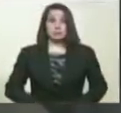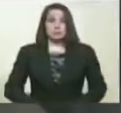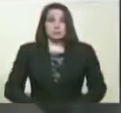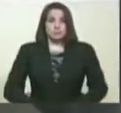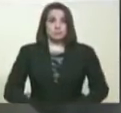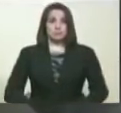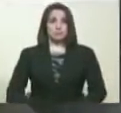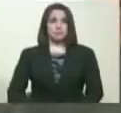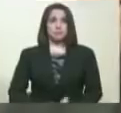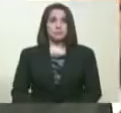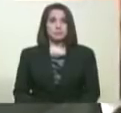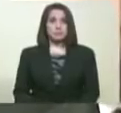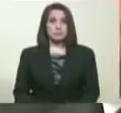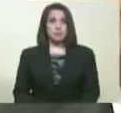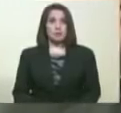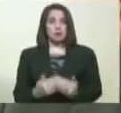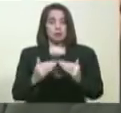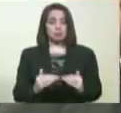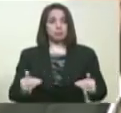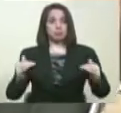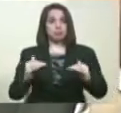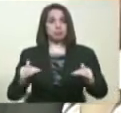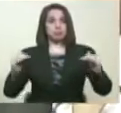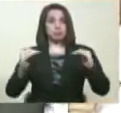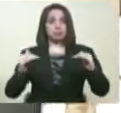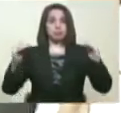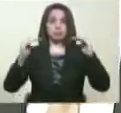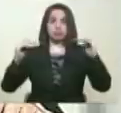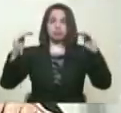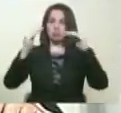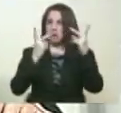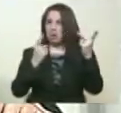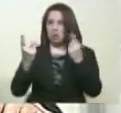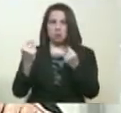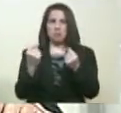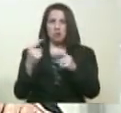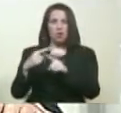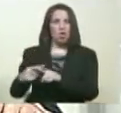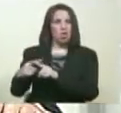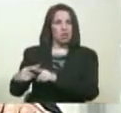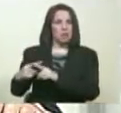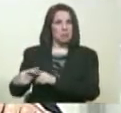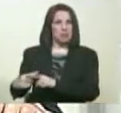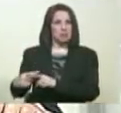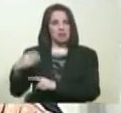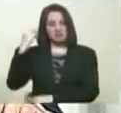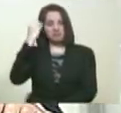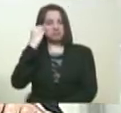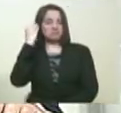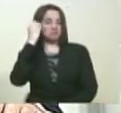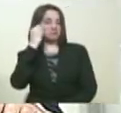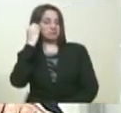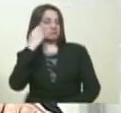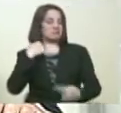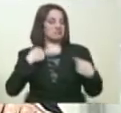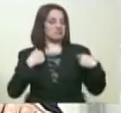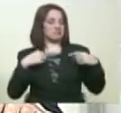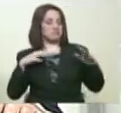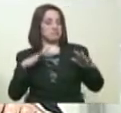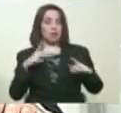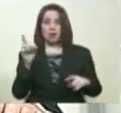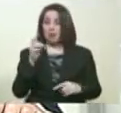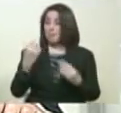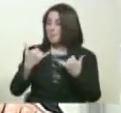El crecimiento económico, presidente, no depende de estimaciones de analistas, sino de